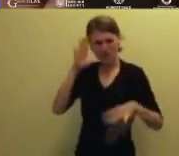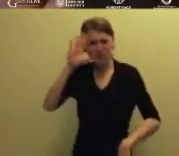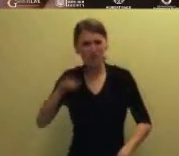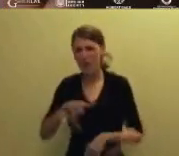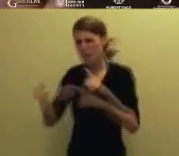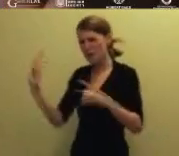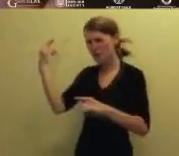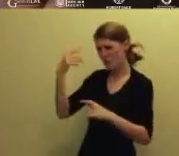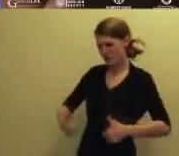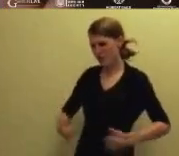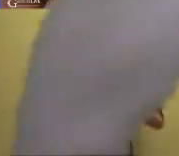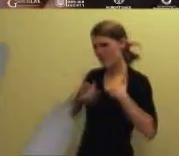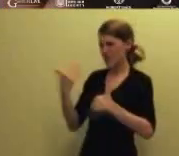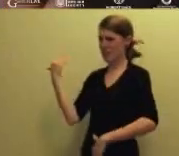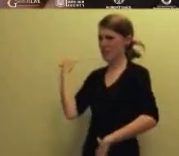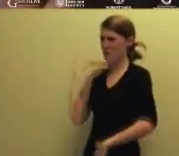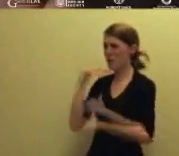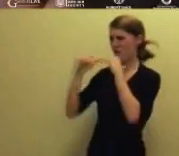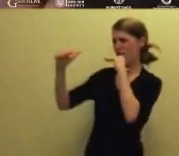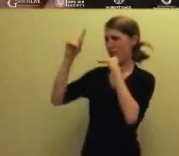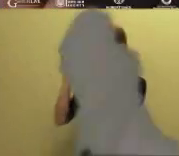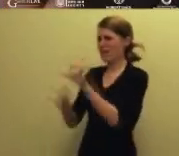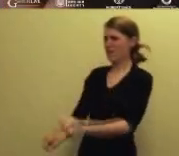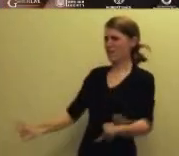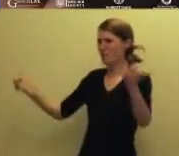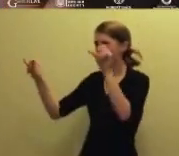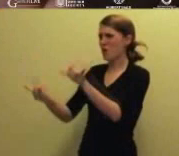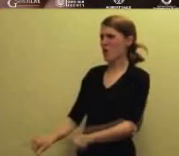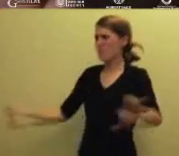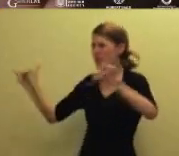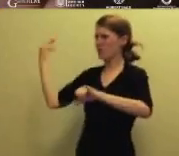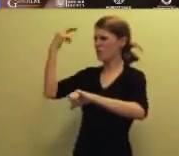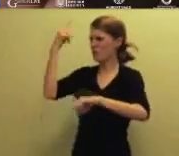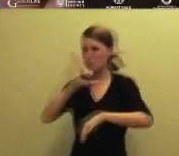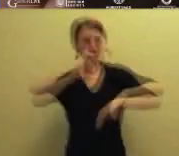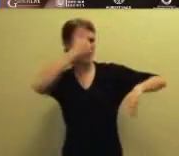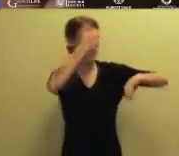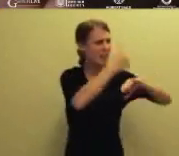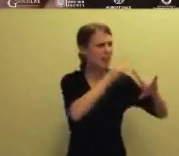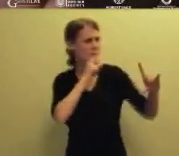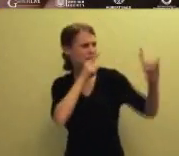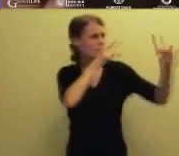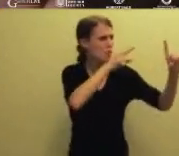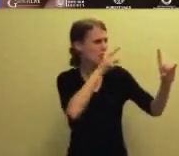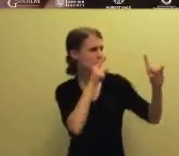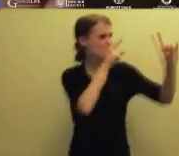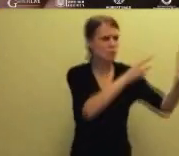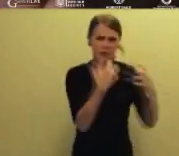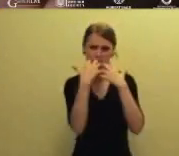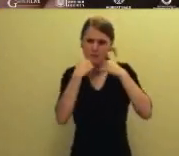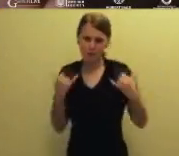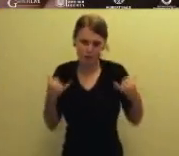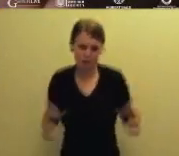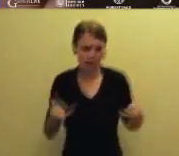pero vayas a díaz salías con la misma lectura de la película al terminar de visionar la lo digo básicamente